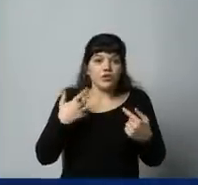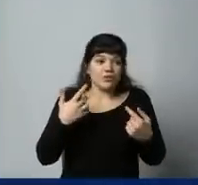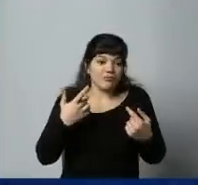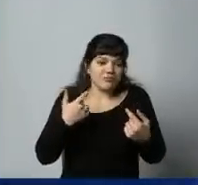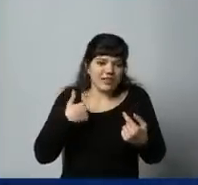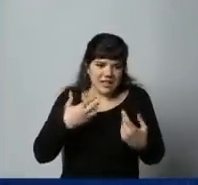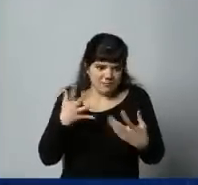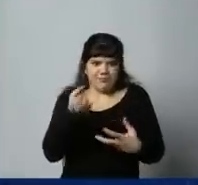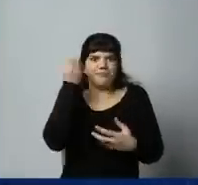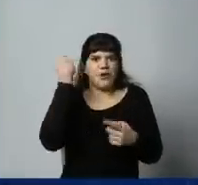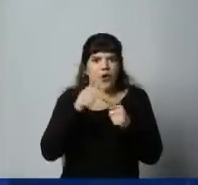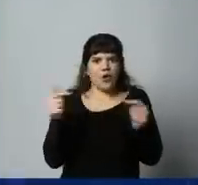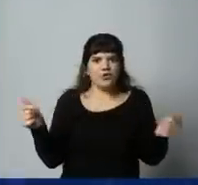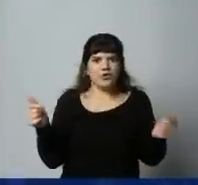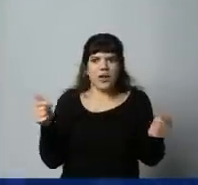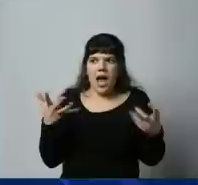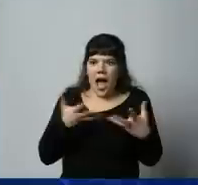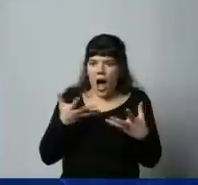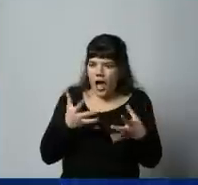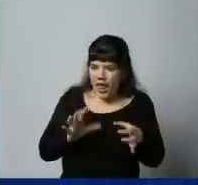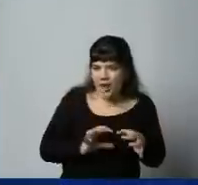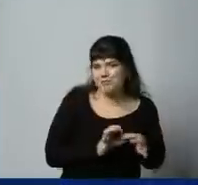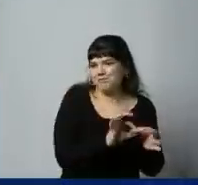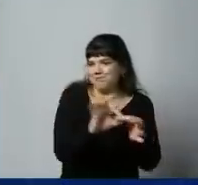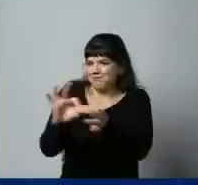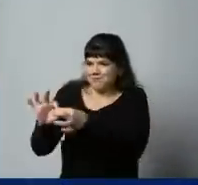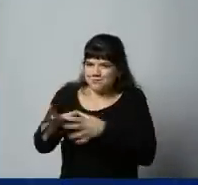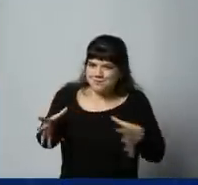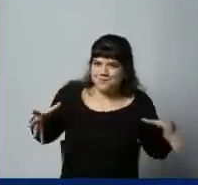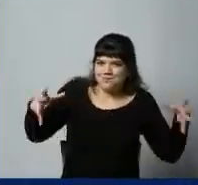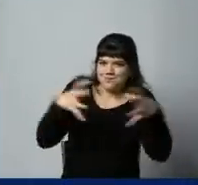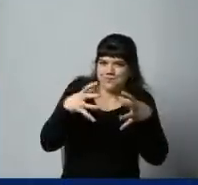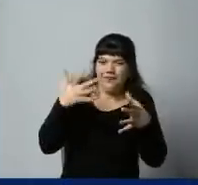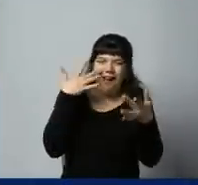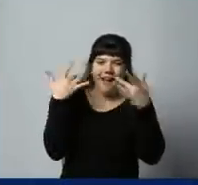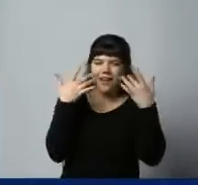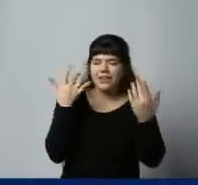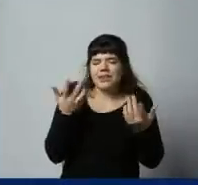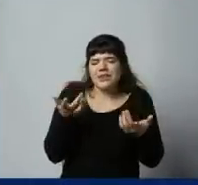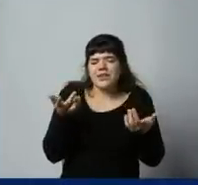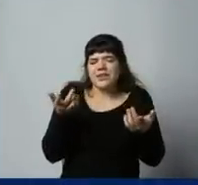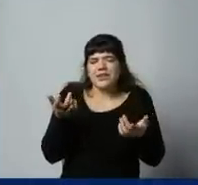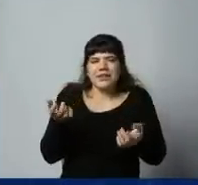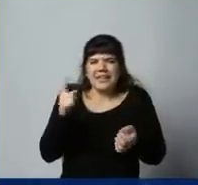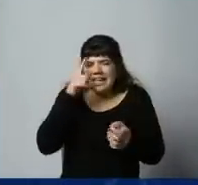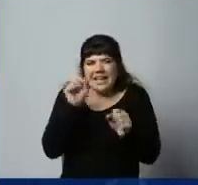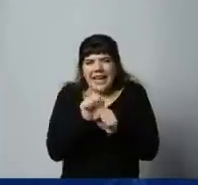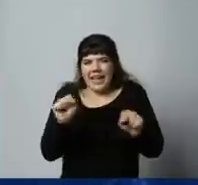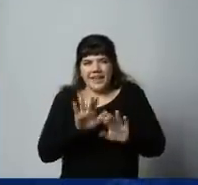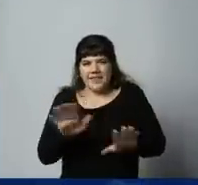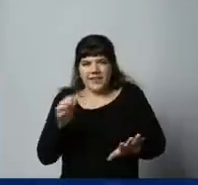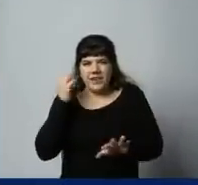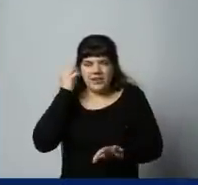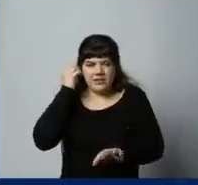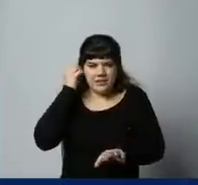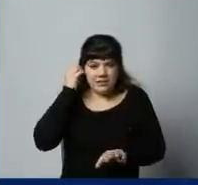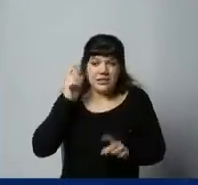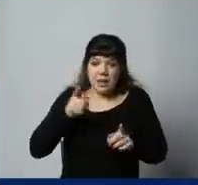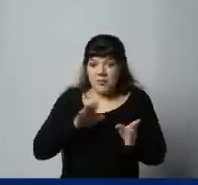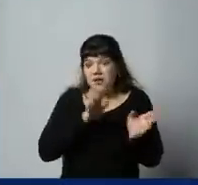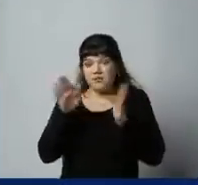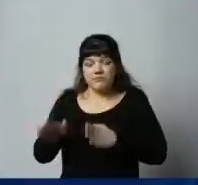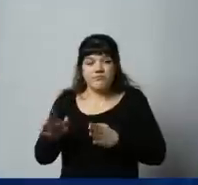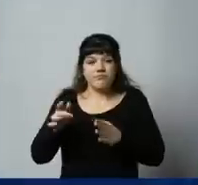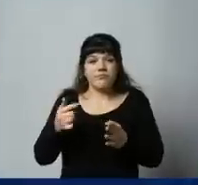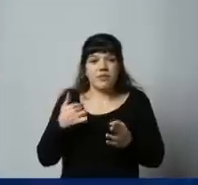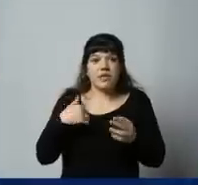nunca la unidad hoy del movimiento artístico es fantástica lo comprobamos todos los días y lo otro el capital